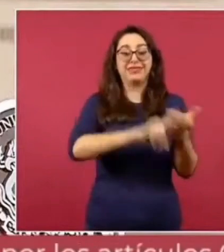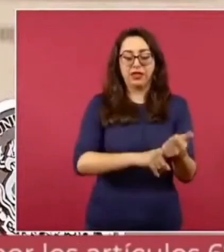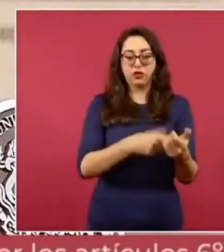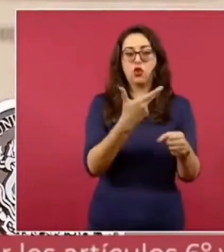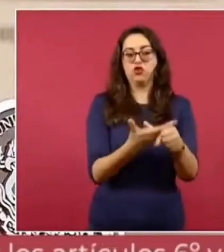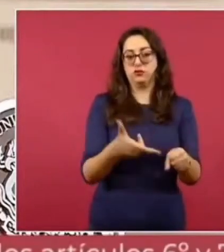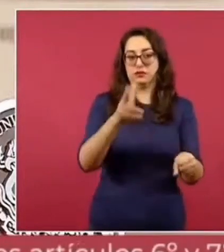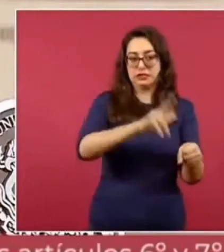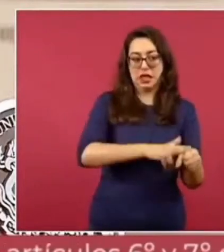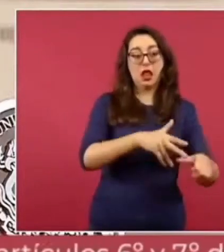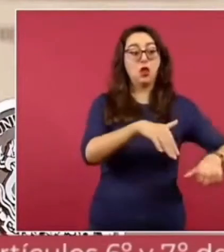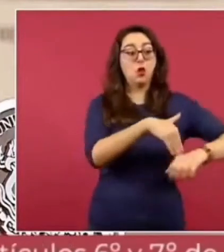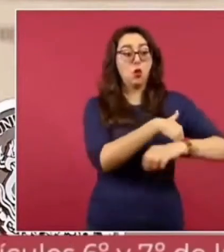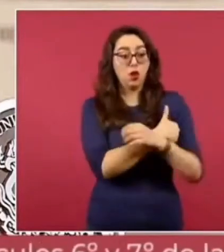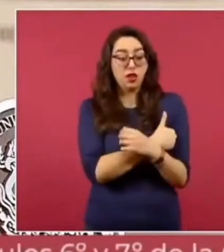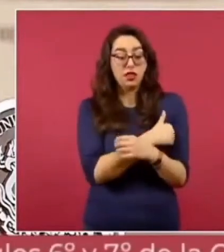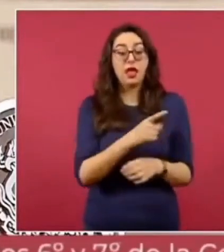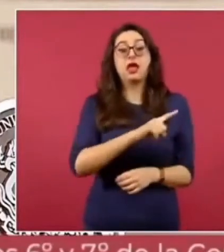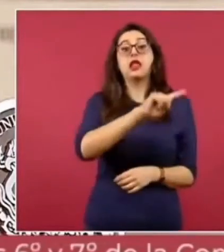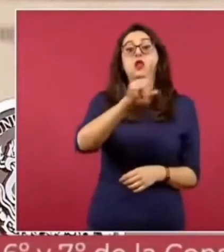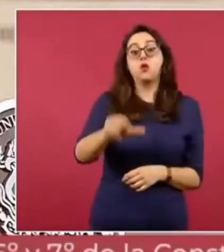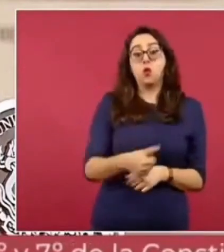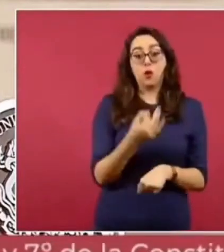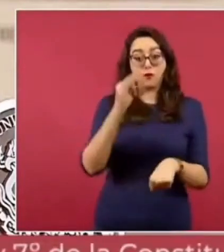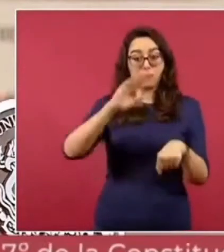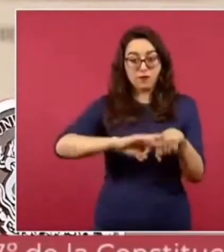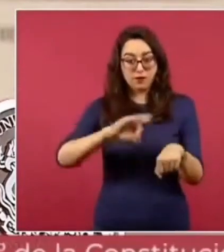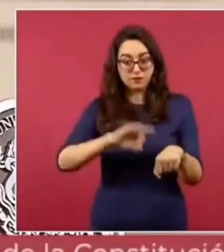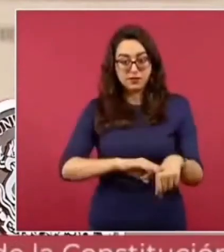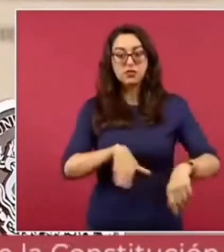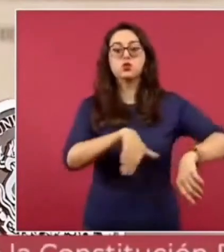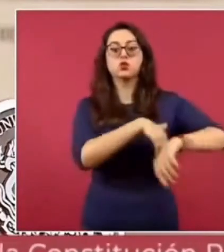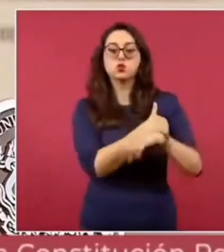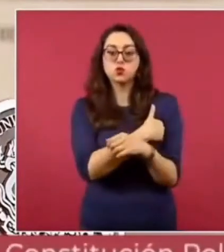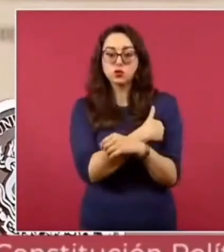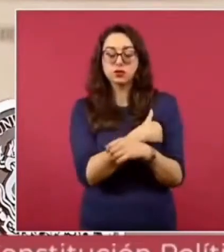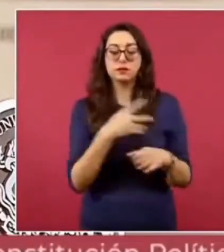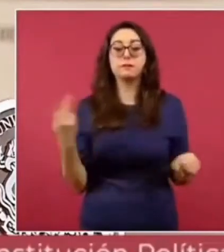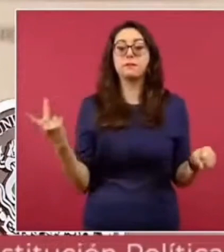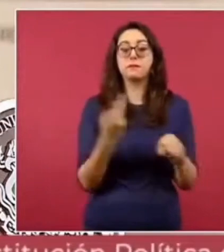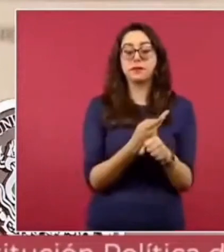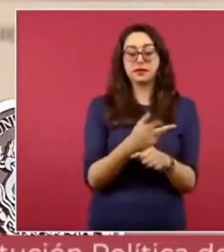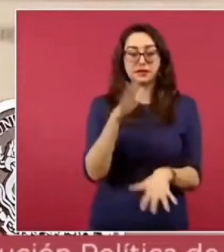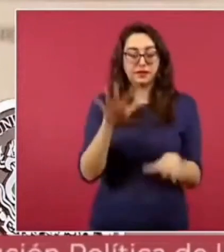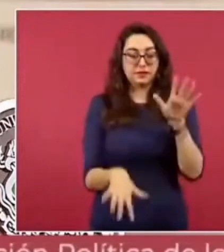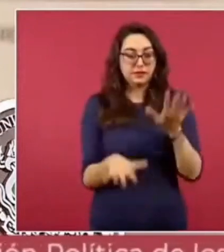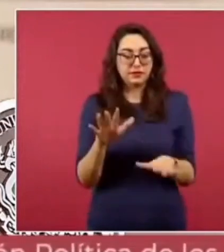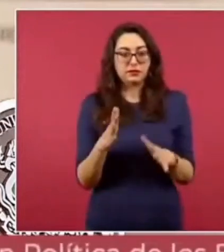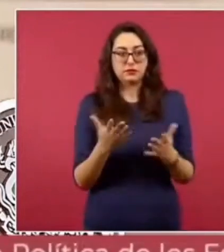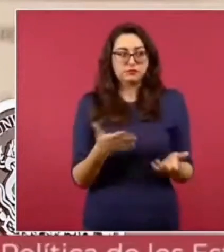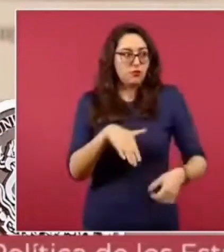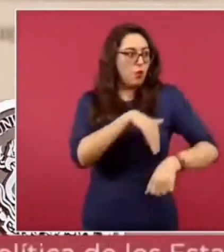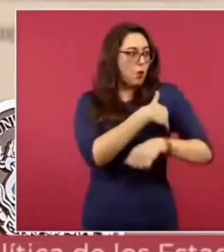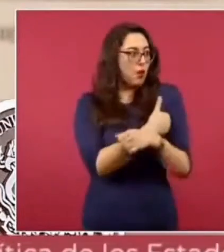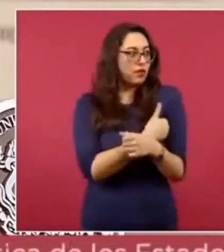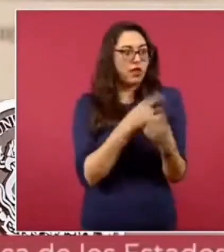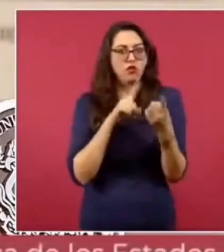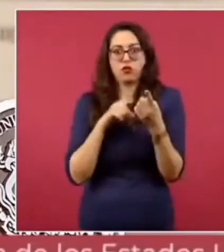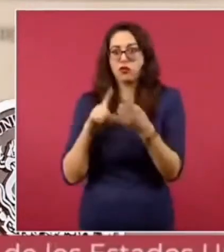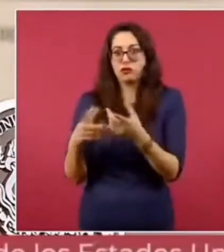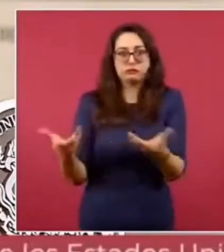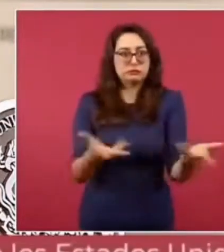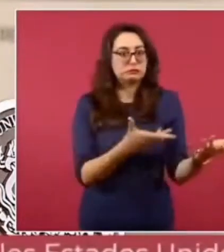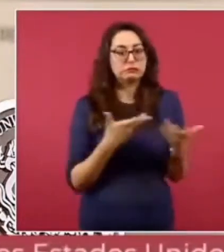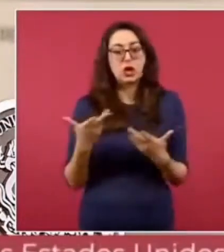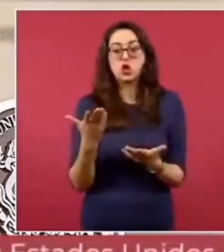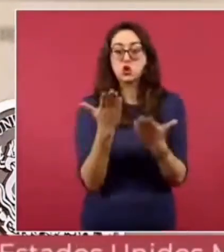Es decir, había muchas veces que los almacenes eran insuficientes o no se contaba con vehículos para